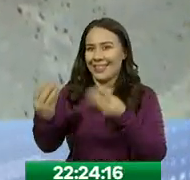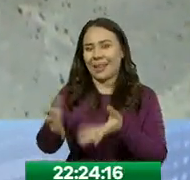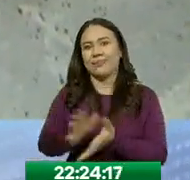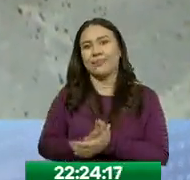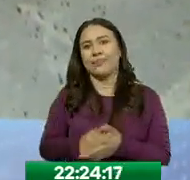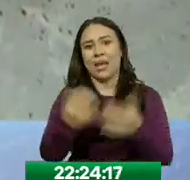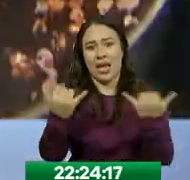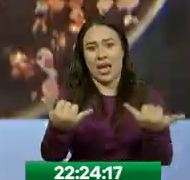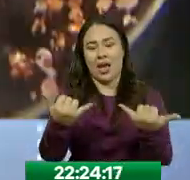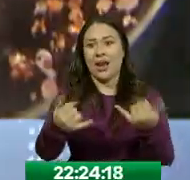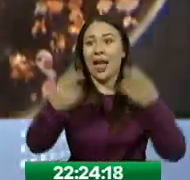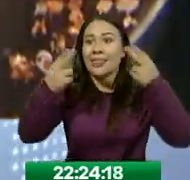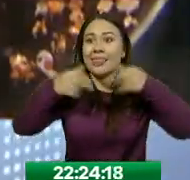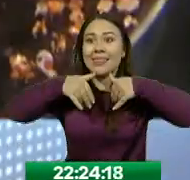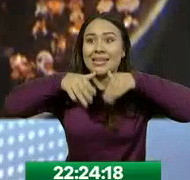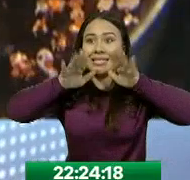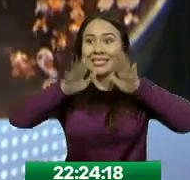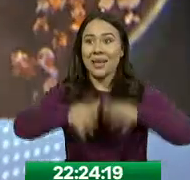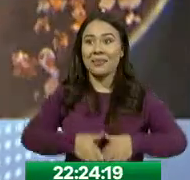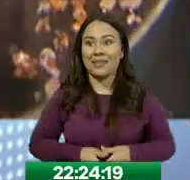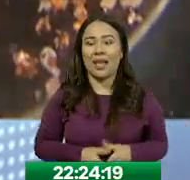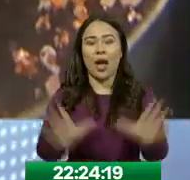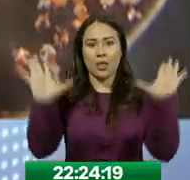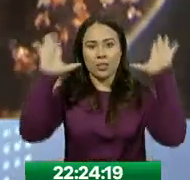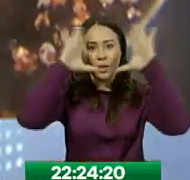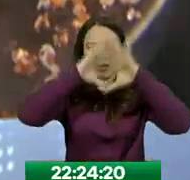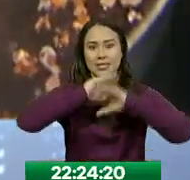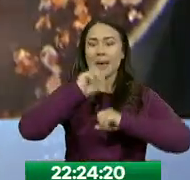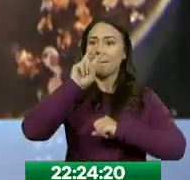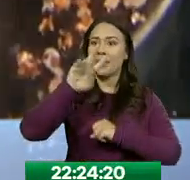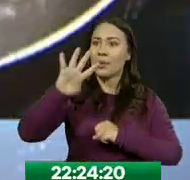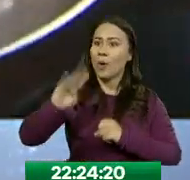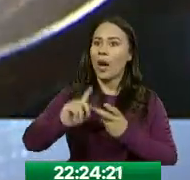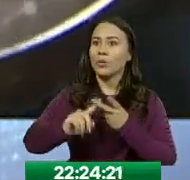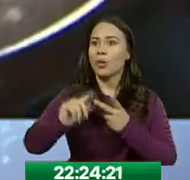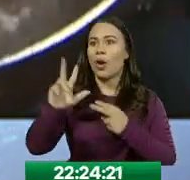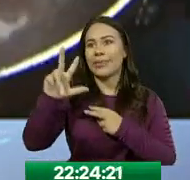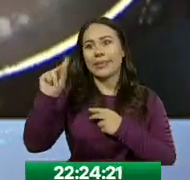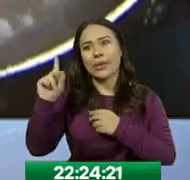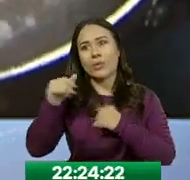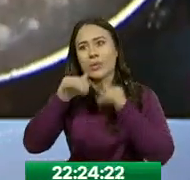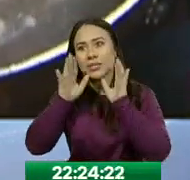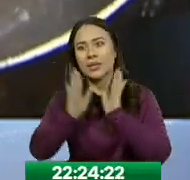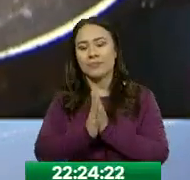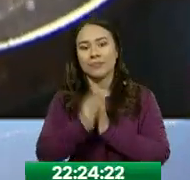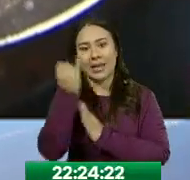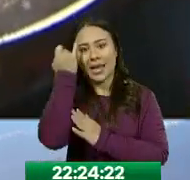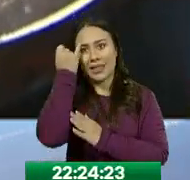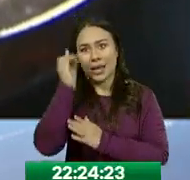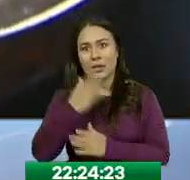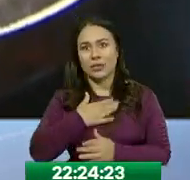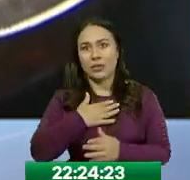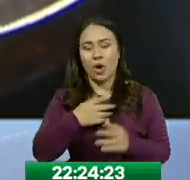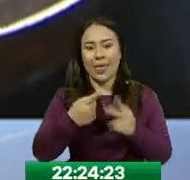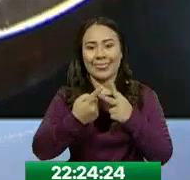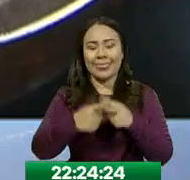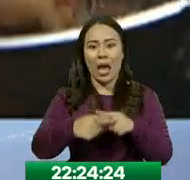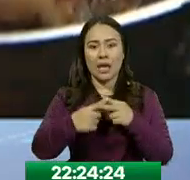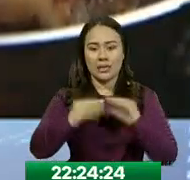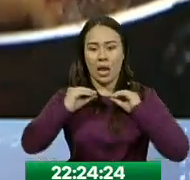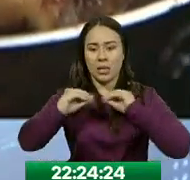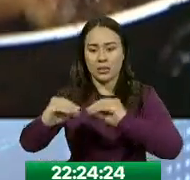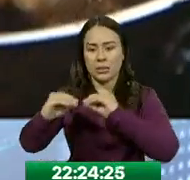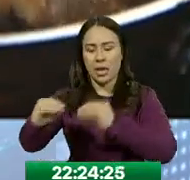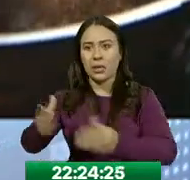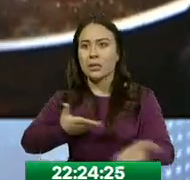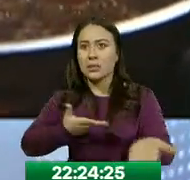Para ahora que estamos en diciembre, llega la Nochebuena, fin de año, pues tenemos las opciones de... Yo doy talleres y así mismo enseño y